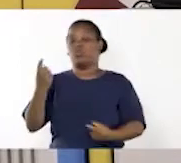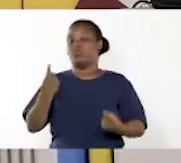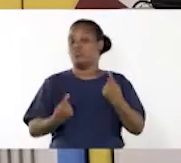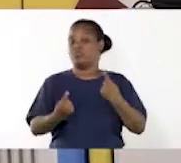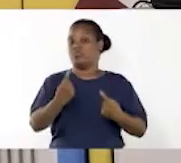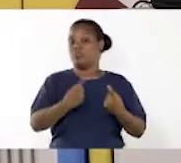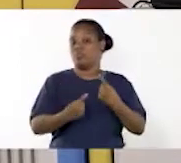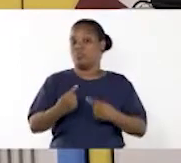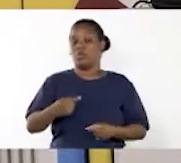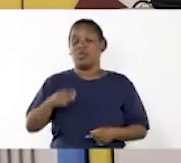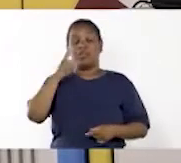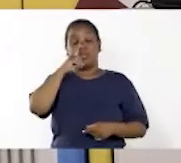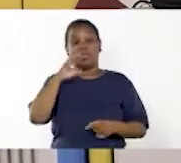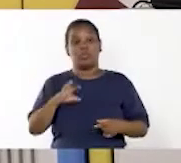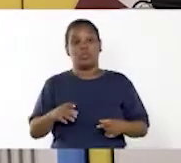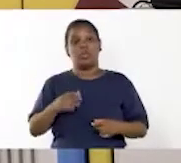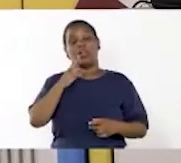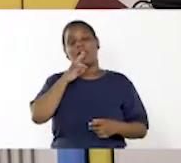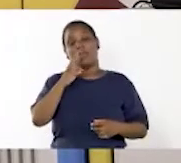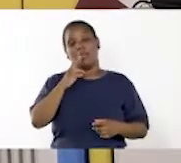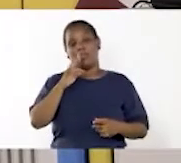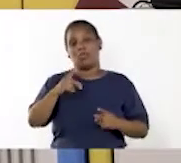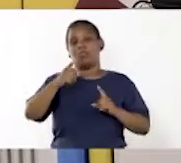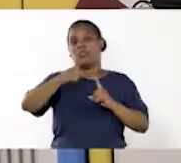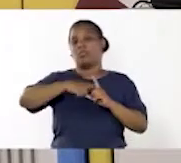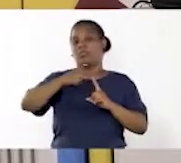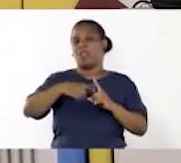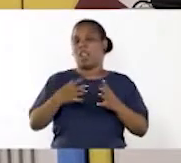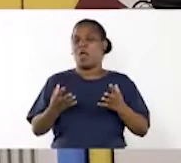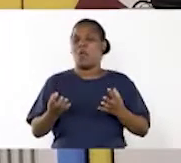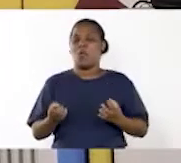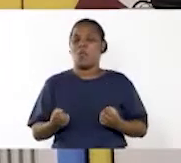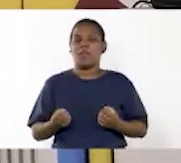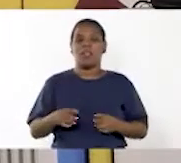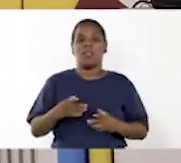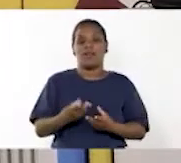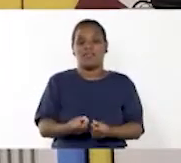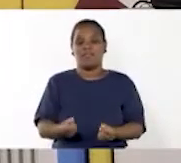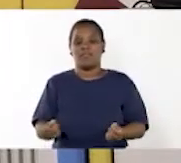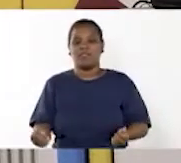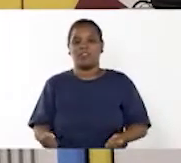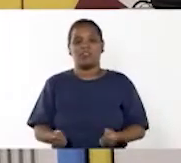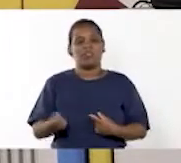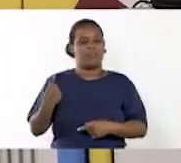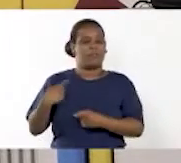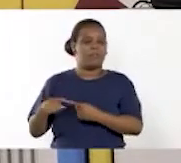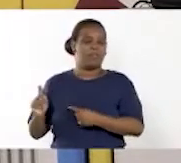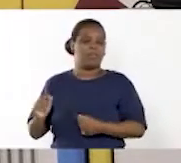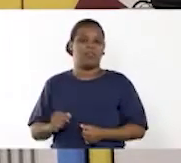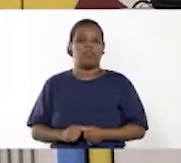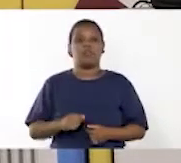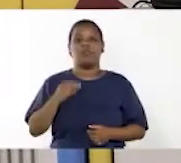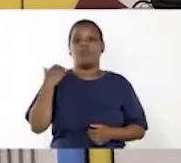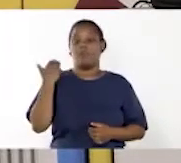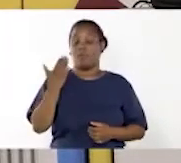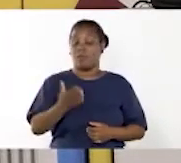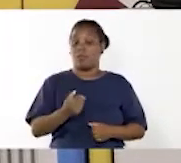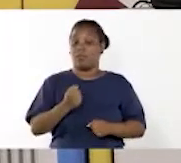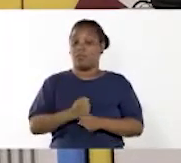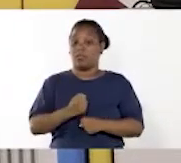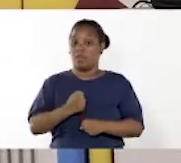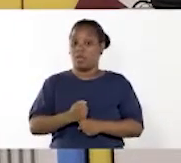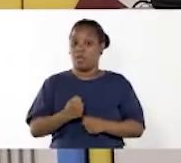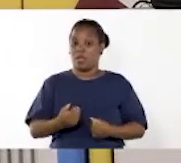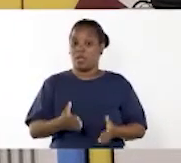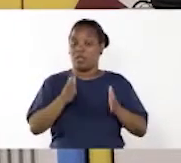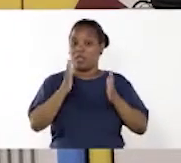naturales responden a esas variaciones de la humedad, de la precipitación, de los suelos, etc. Vamos a estar trabajando además en las